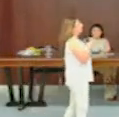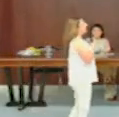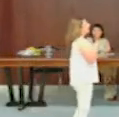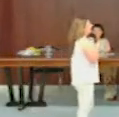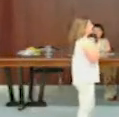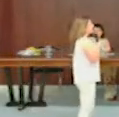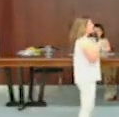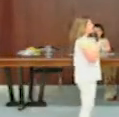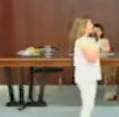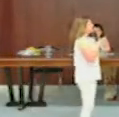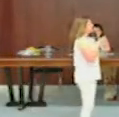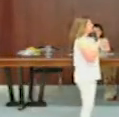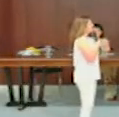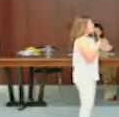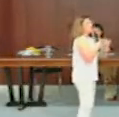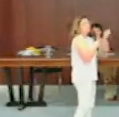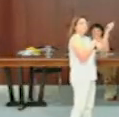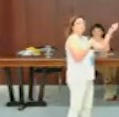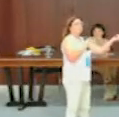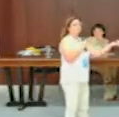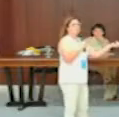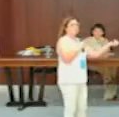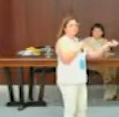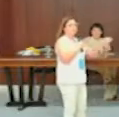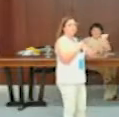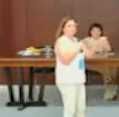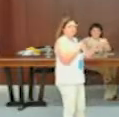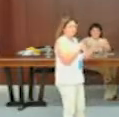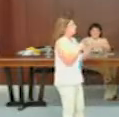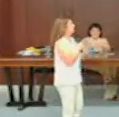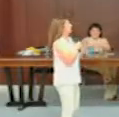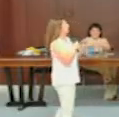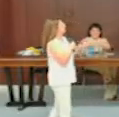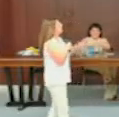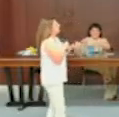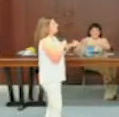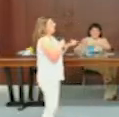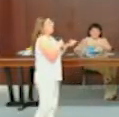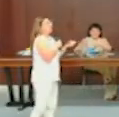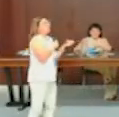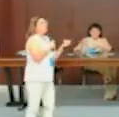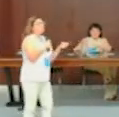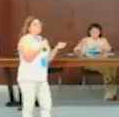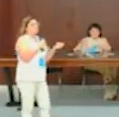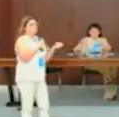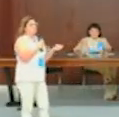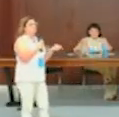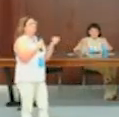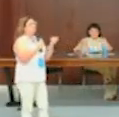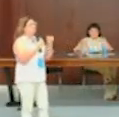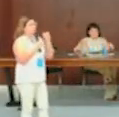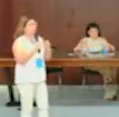elementos legales. ¿Sí? Cuando va a un juicio nos piden la historia clínica o las fichas. Y manejar la